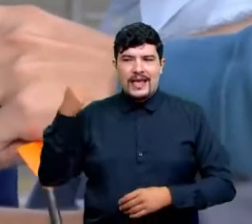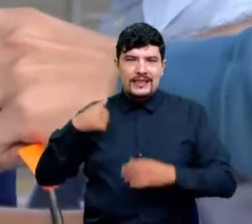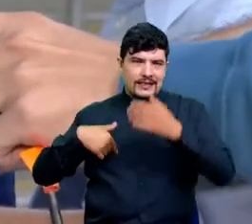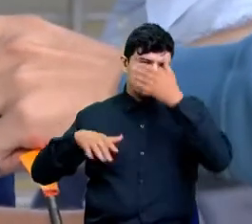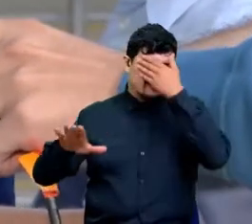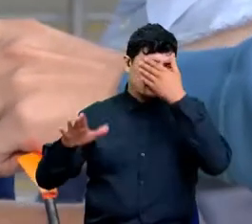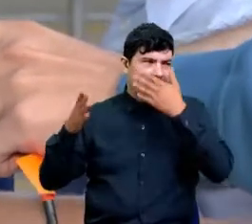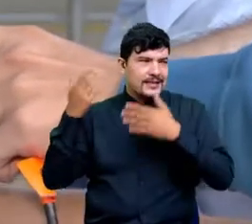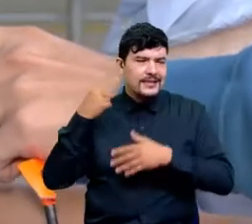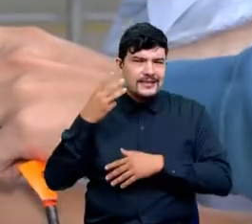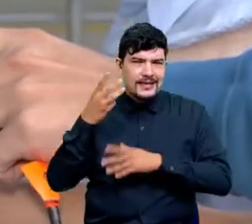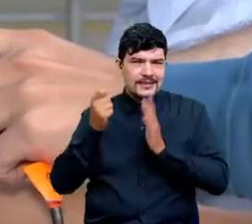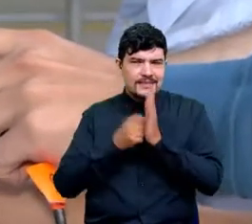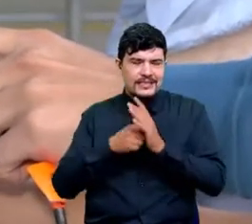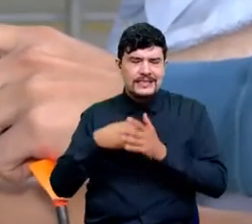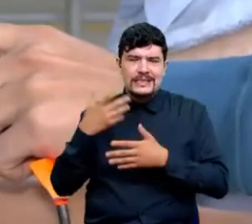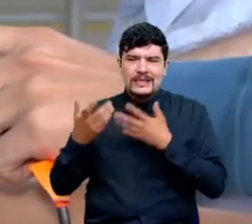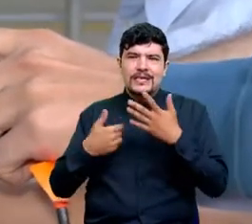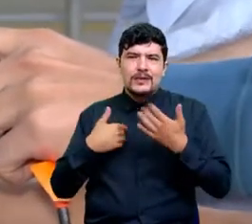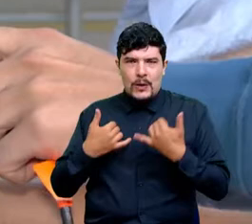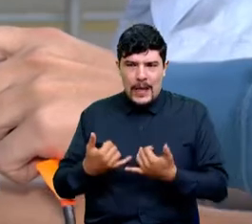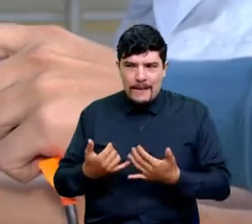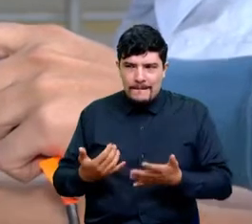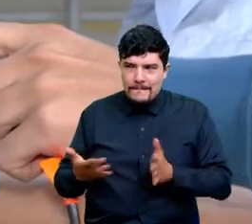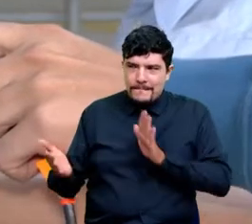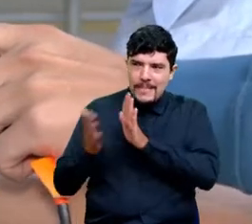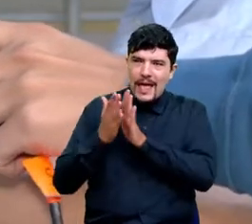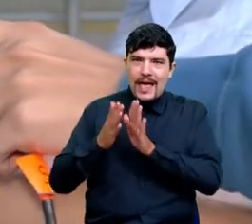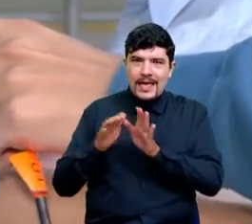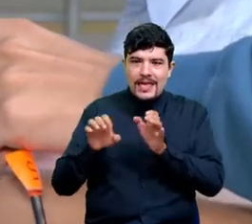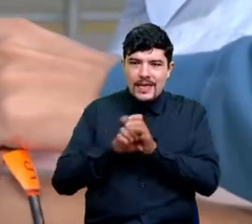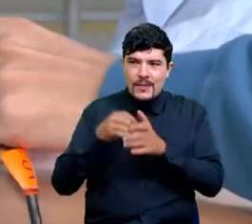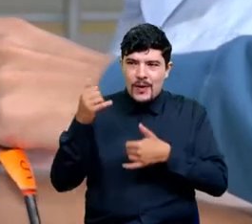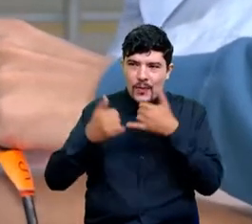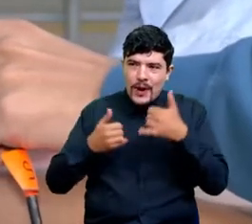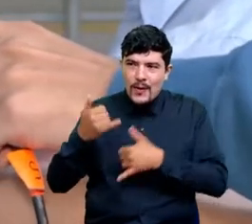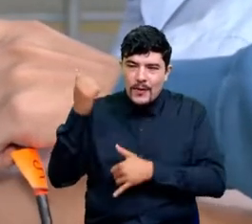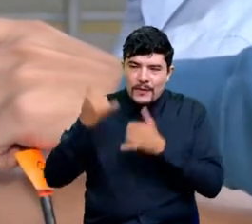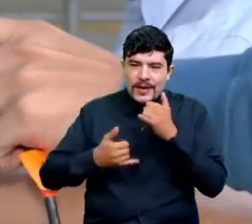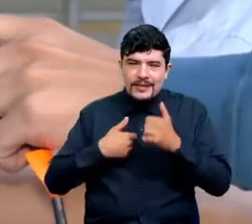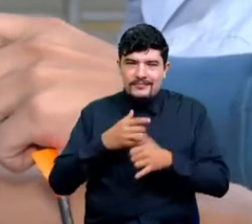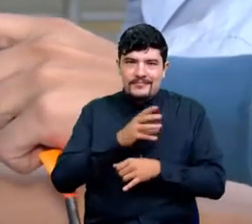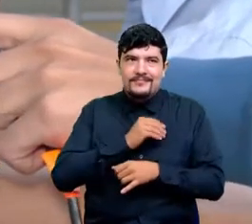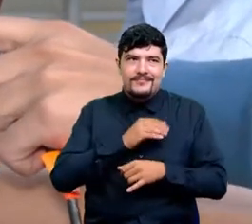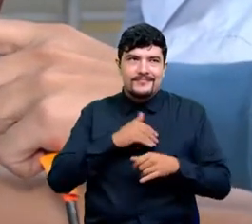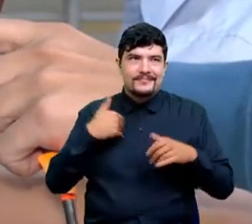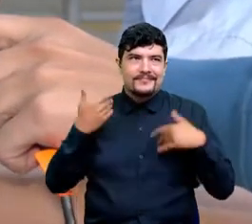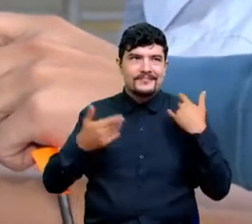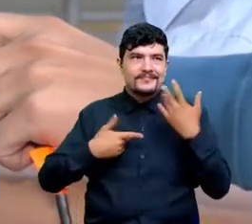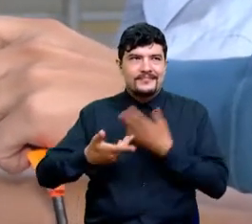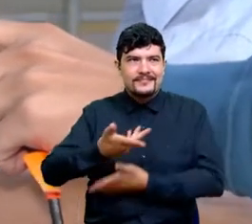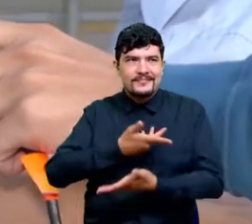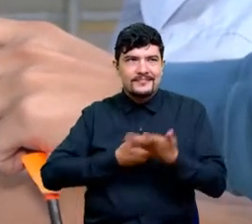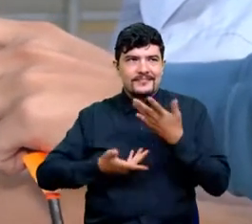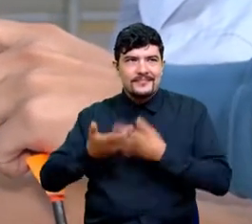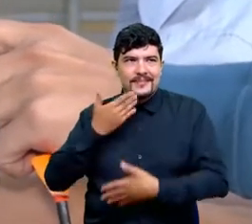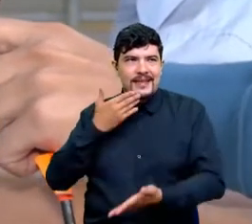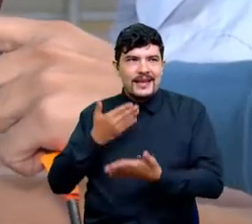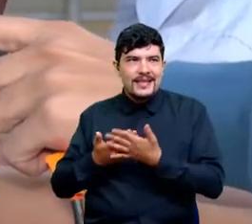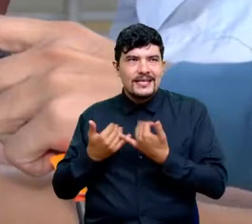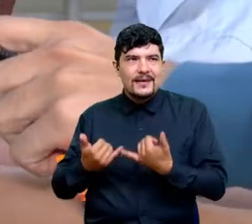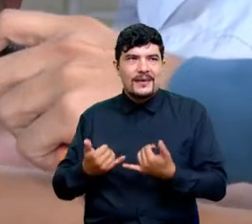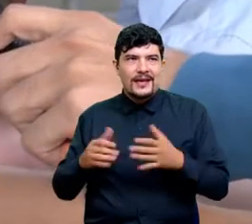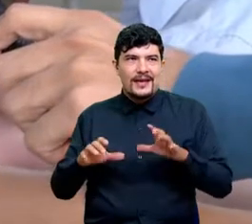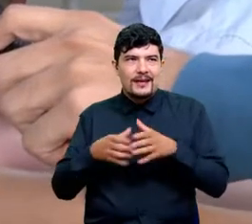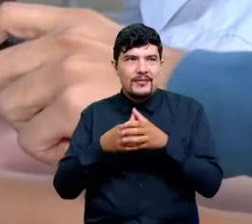cancha uno disfruta más, se motiva más y volver para las finales es algo que le voy a agradecer por siempre a este